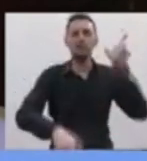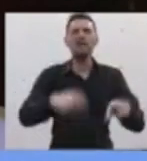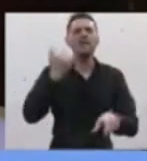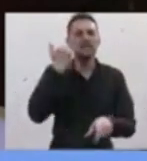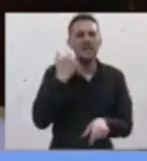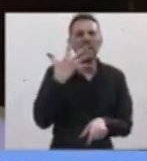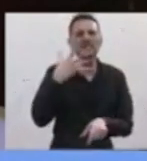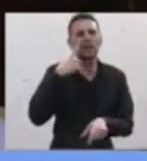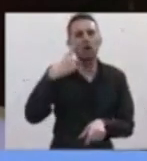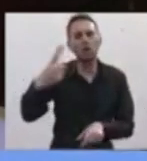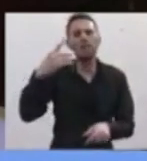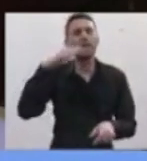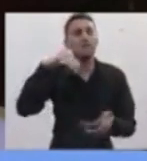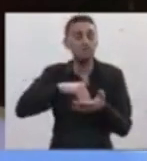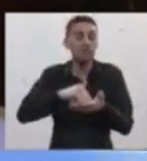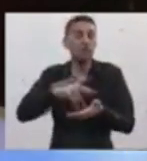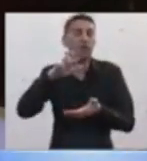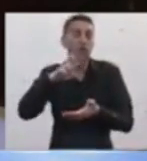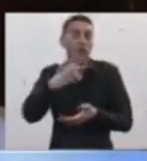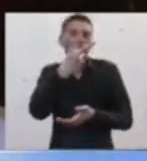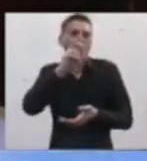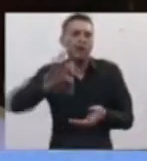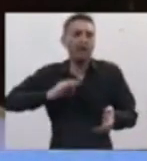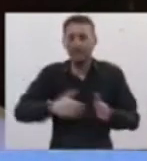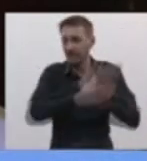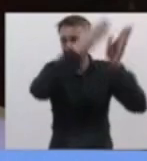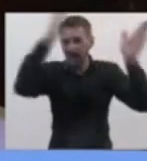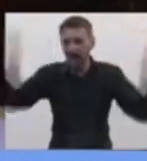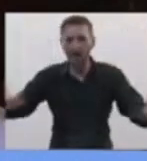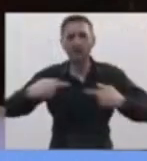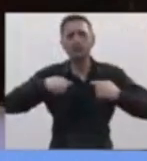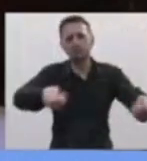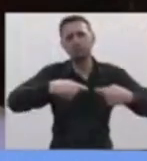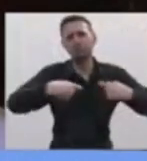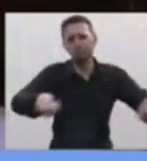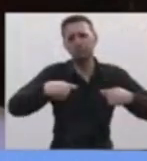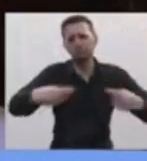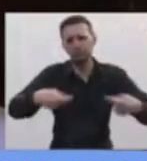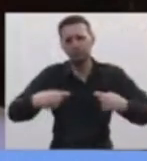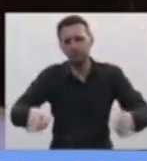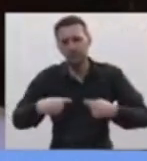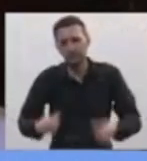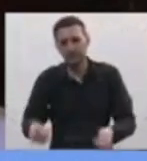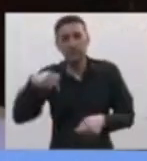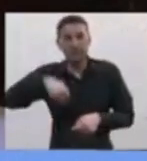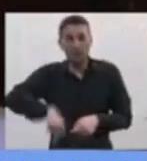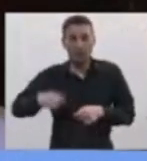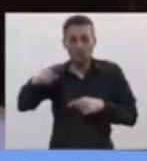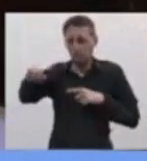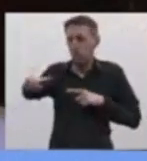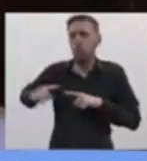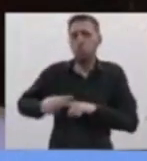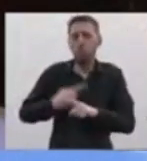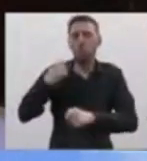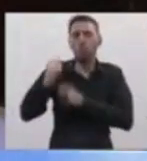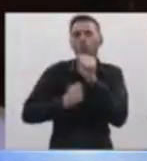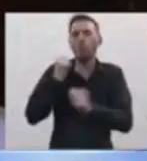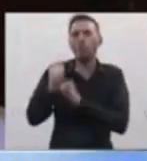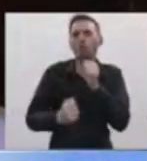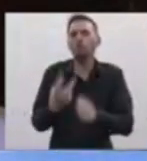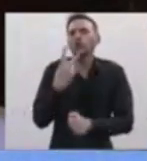dólares en 20 años a contramano de lo que son hoy las políticas producción energética